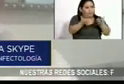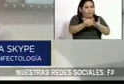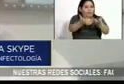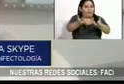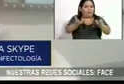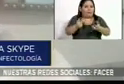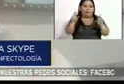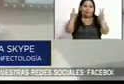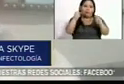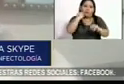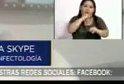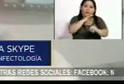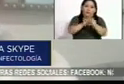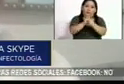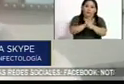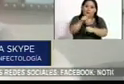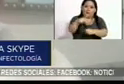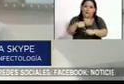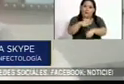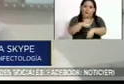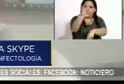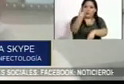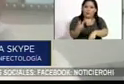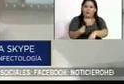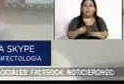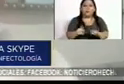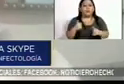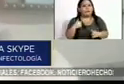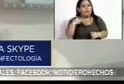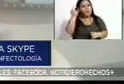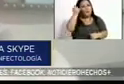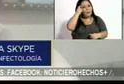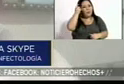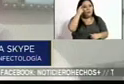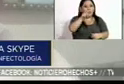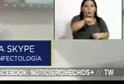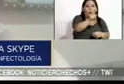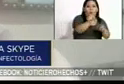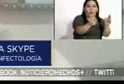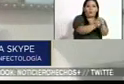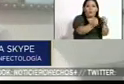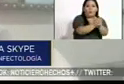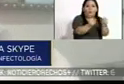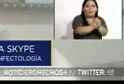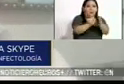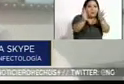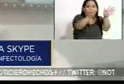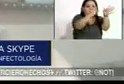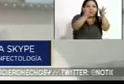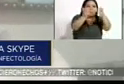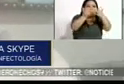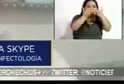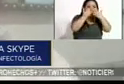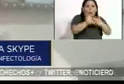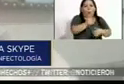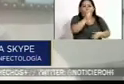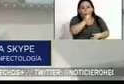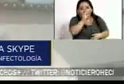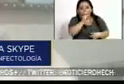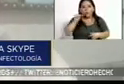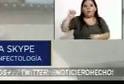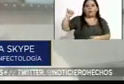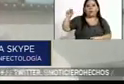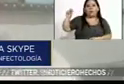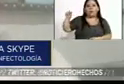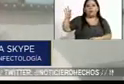cantidad de casos en este momento. Yo pensaría que eso fue otro problema viral, tipo influenza, tipo parainfluenza,